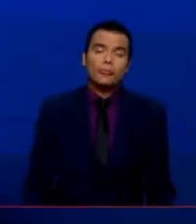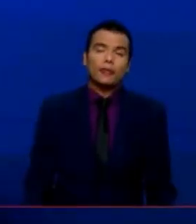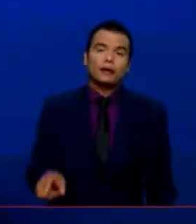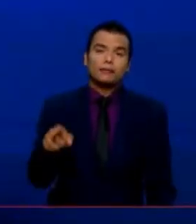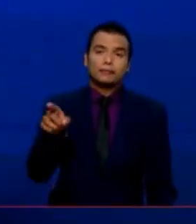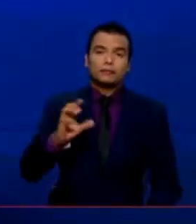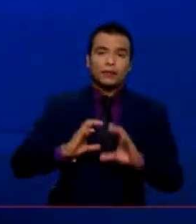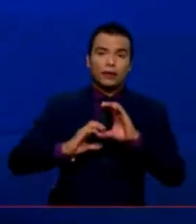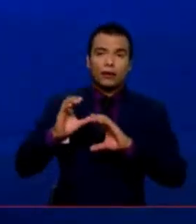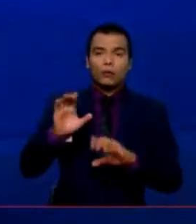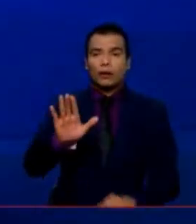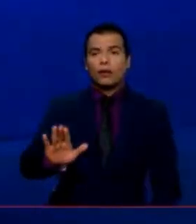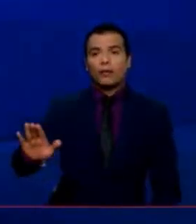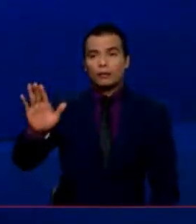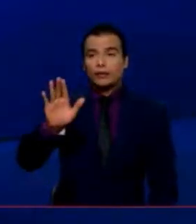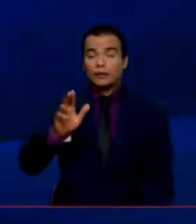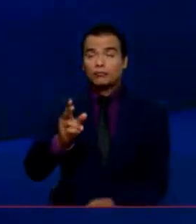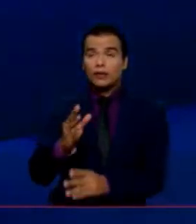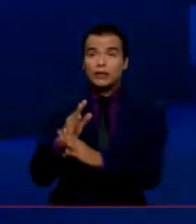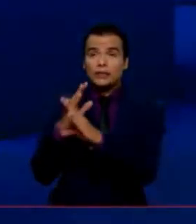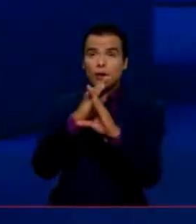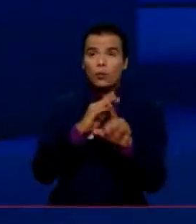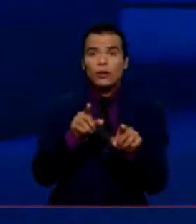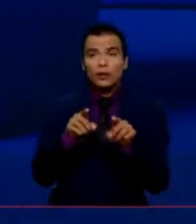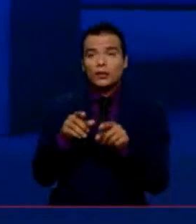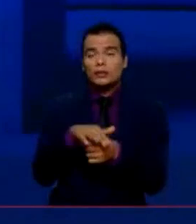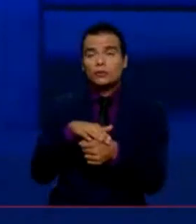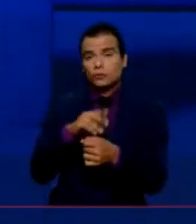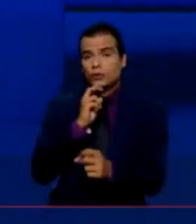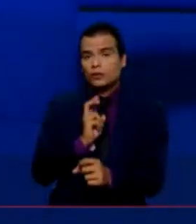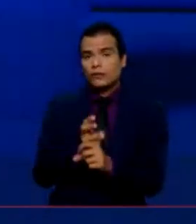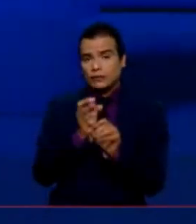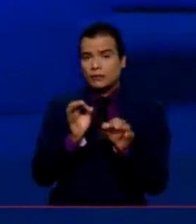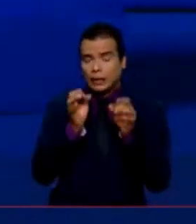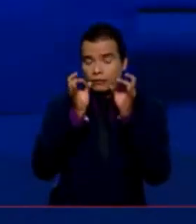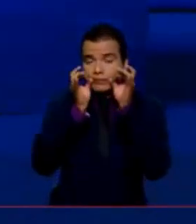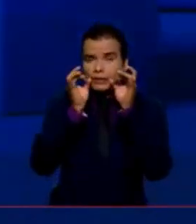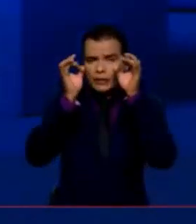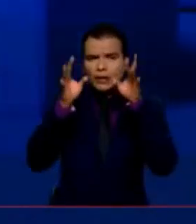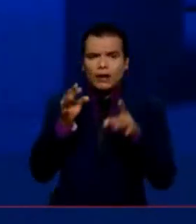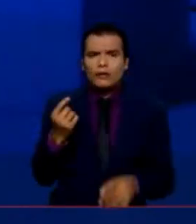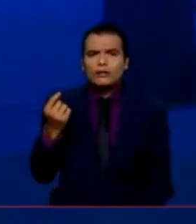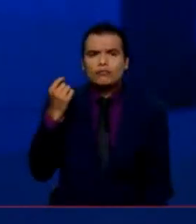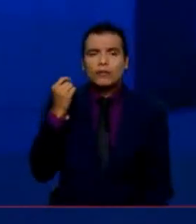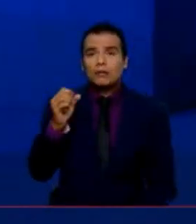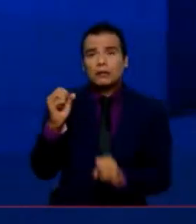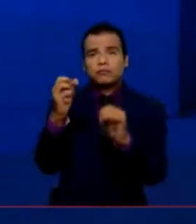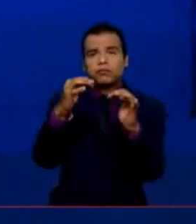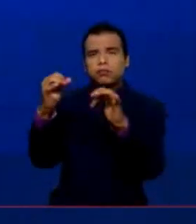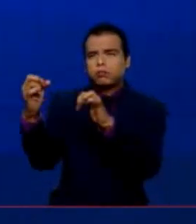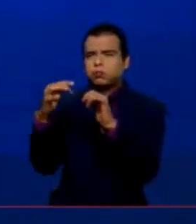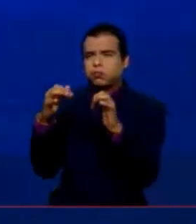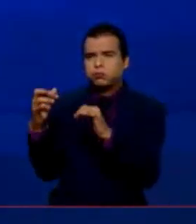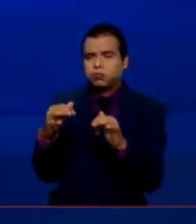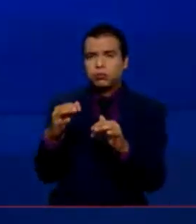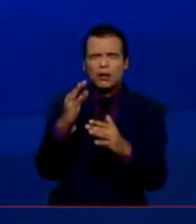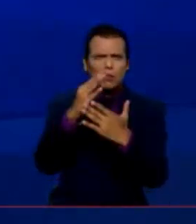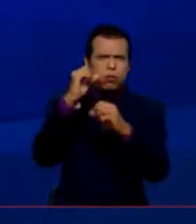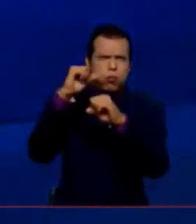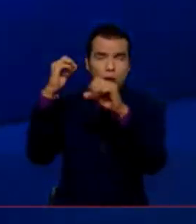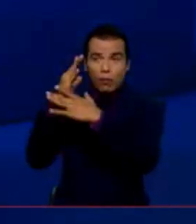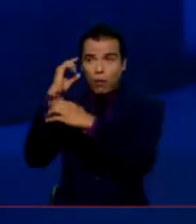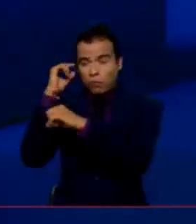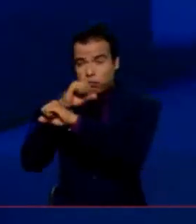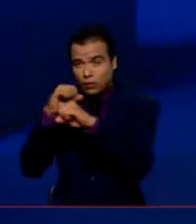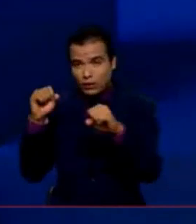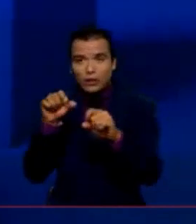El Cauca enfrenta una grave situación de seguridad. En las últimas horas se han presentado combates y atentados con explosivos contra la fuerza pública